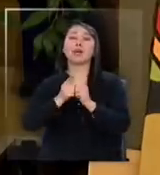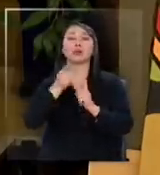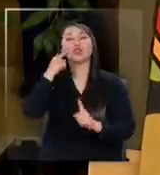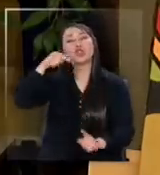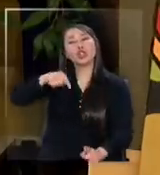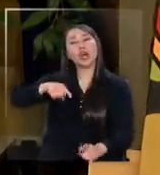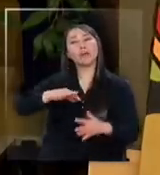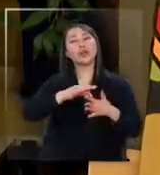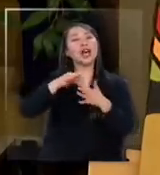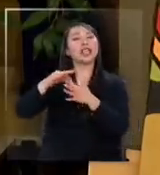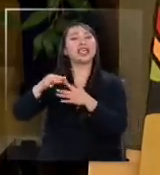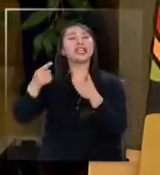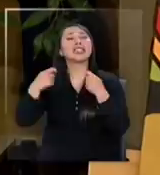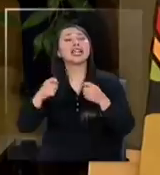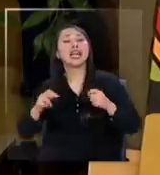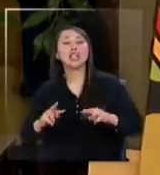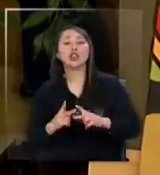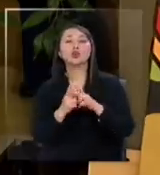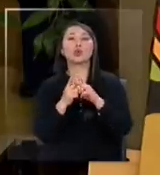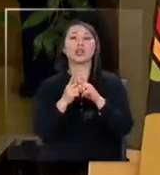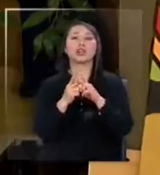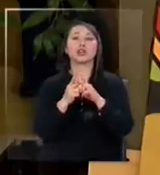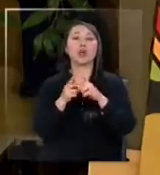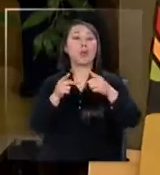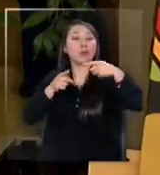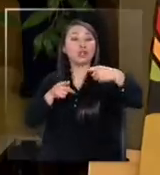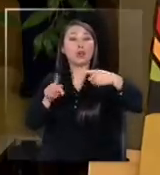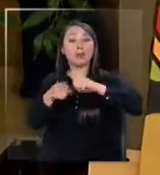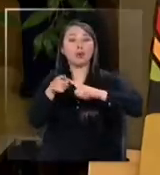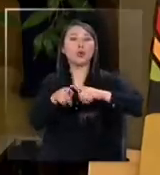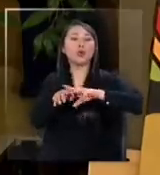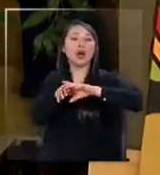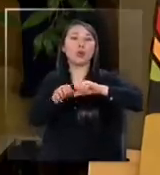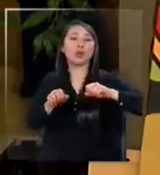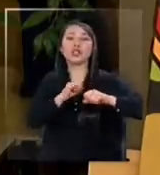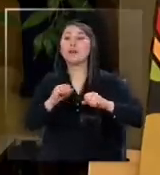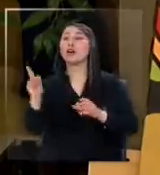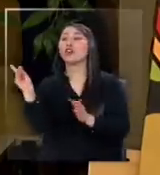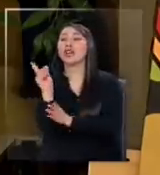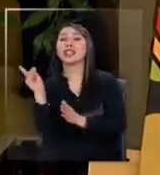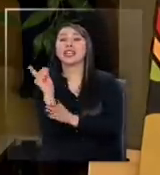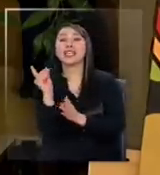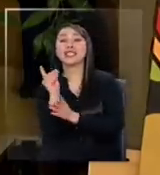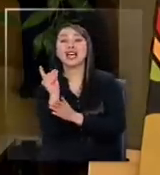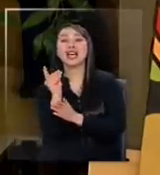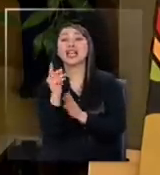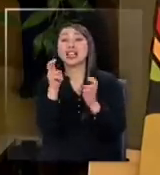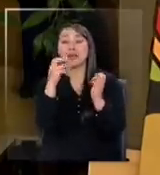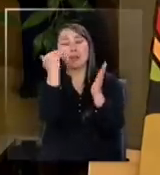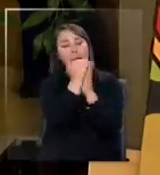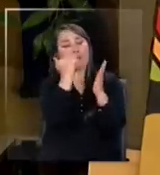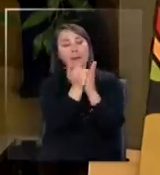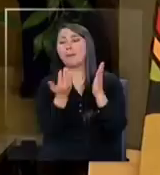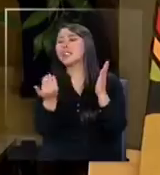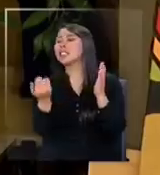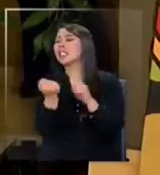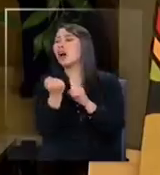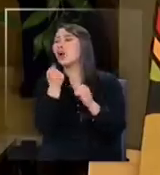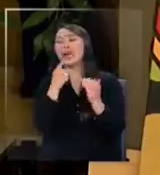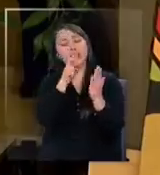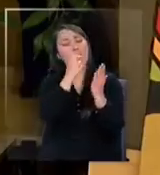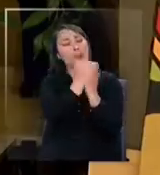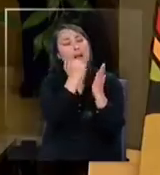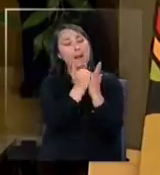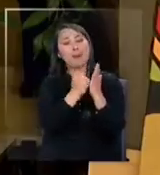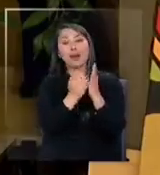Carolina, es tratar de construir, ojalá como oposición hoy día, un acuerdo y luego con la derecha de una agenda que nos permita dar señales y